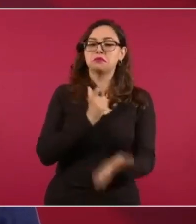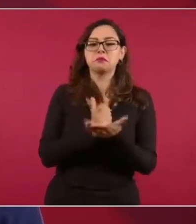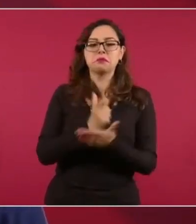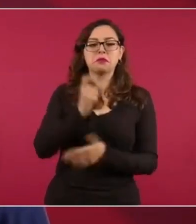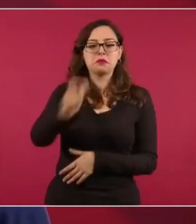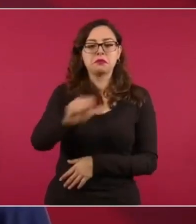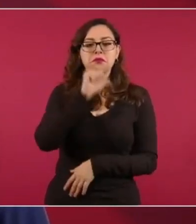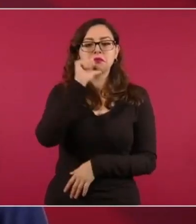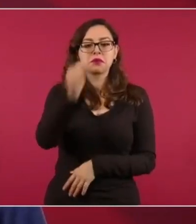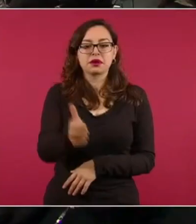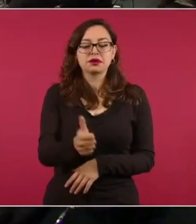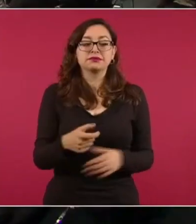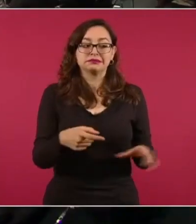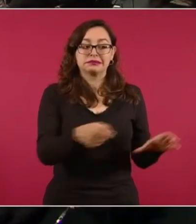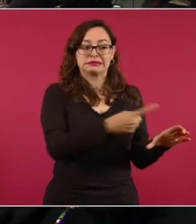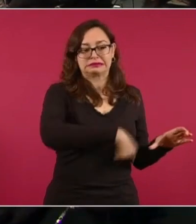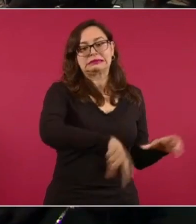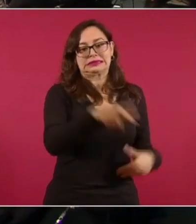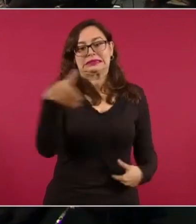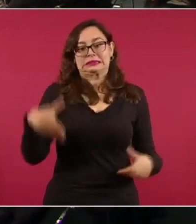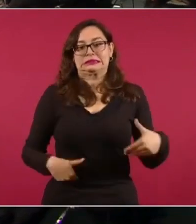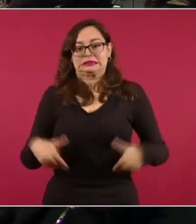Entonces, esos sí están molestos.